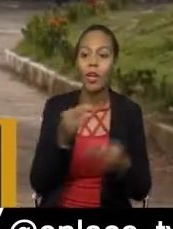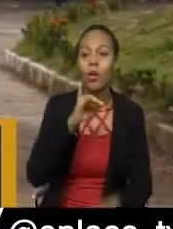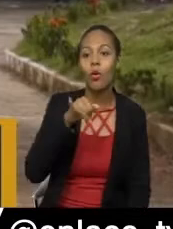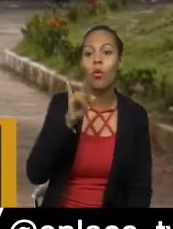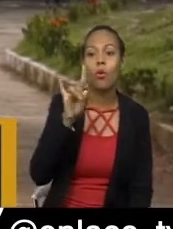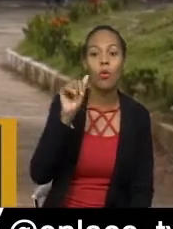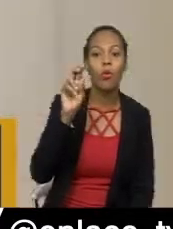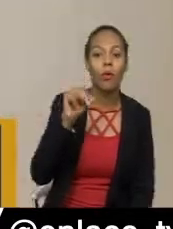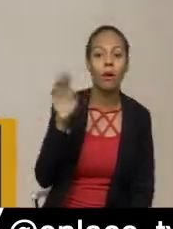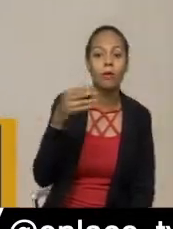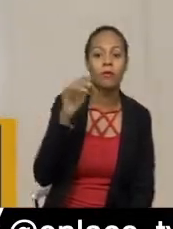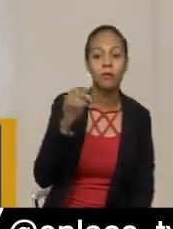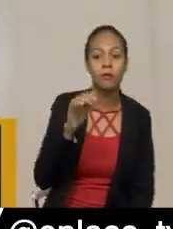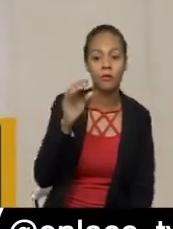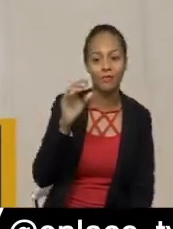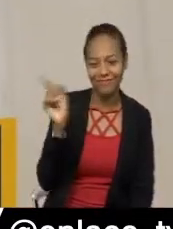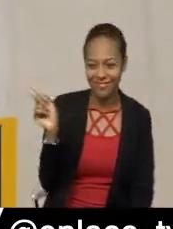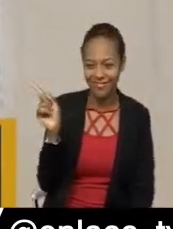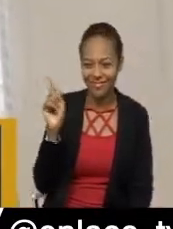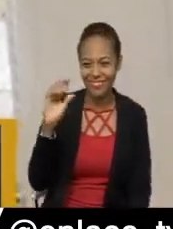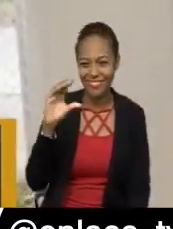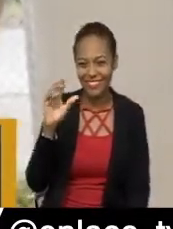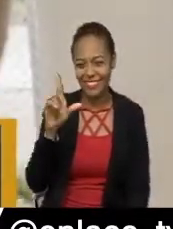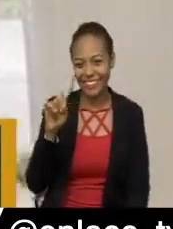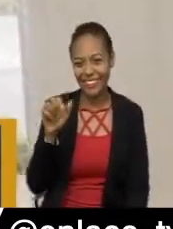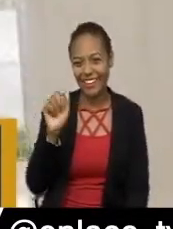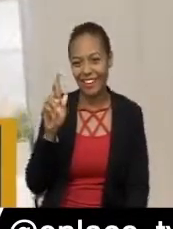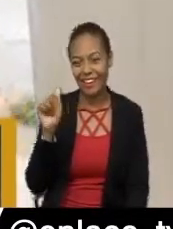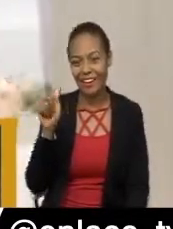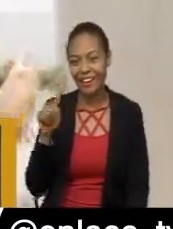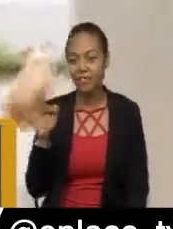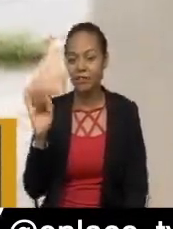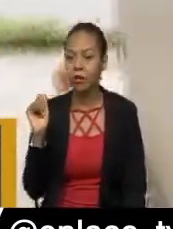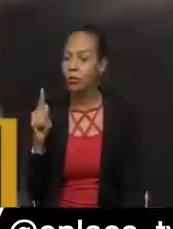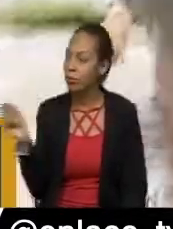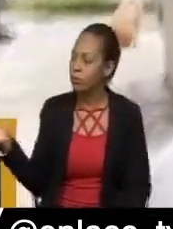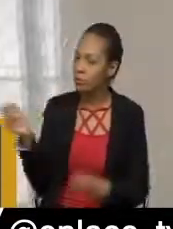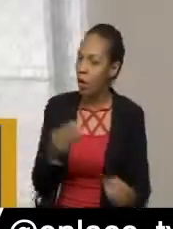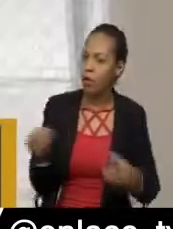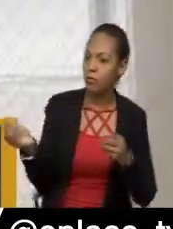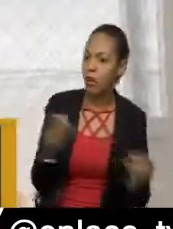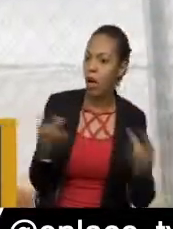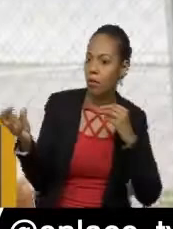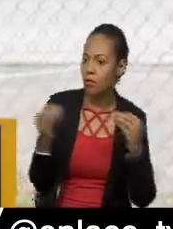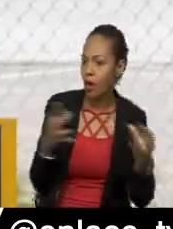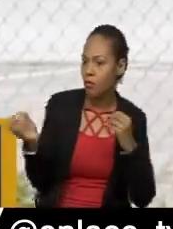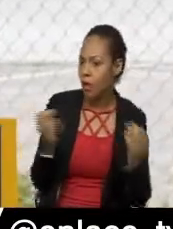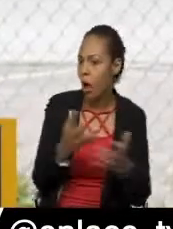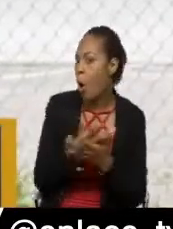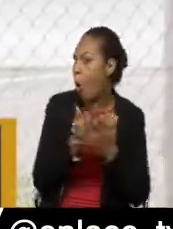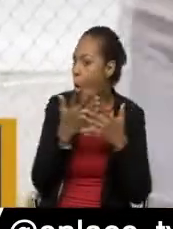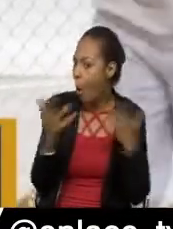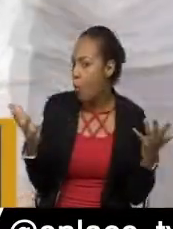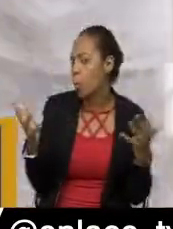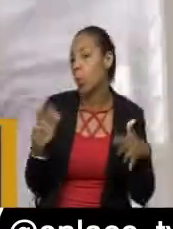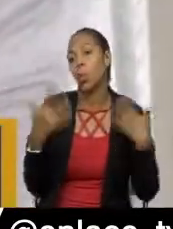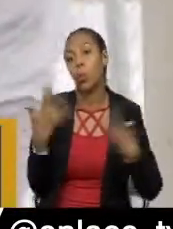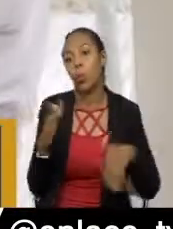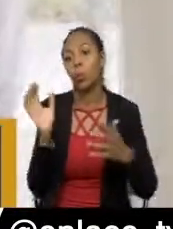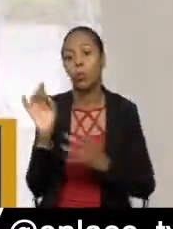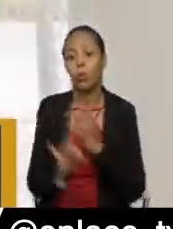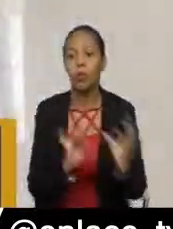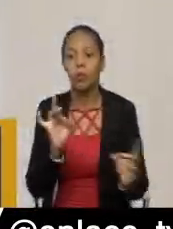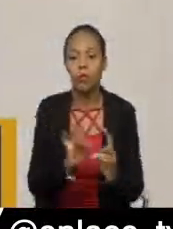las instituciones educativas donde se ha llevado a cabo este tipo de entrega de menajes para garantizar la calidad en la preparación de los alimentos